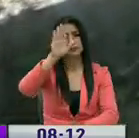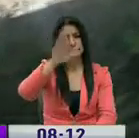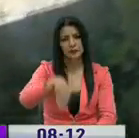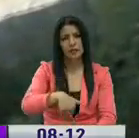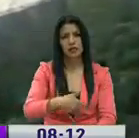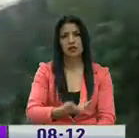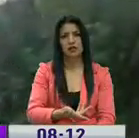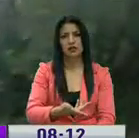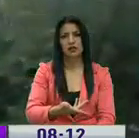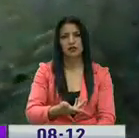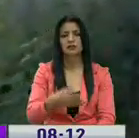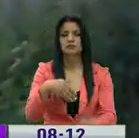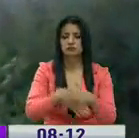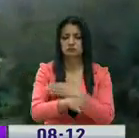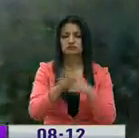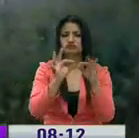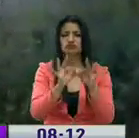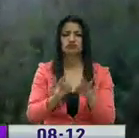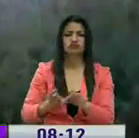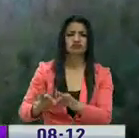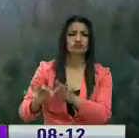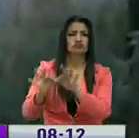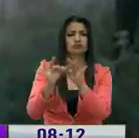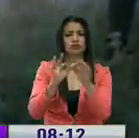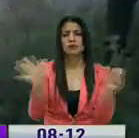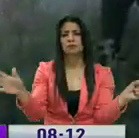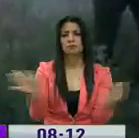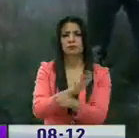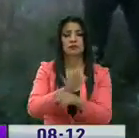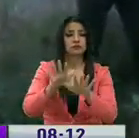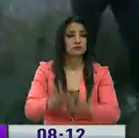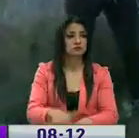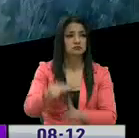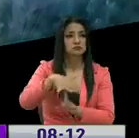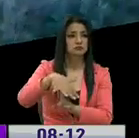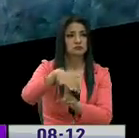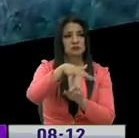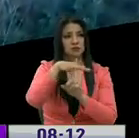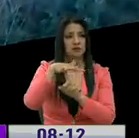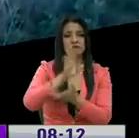y hagan una intervención integral en este que es del parque del barrio La Lorena. Robert.